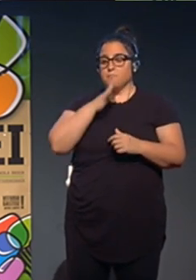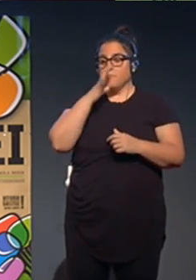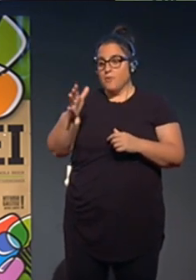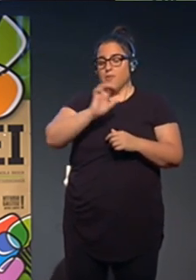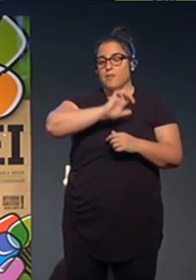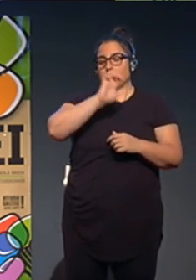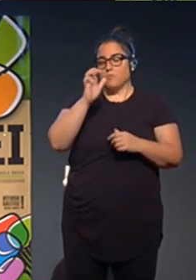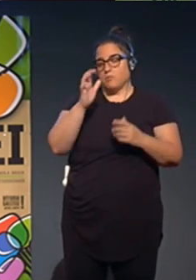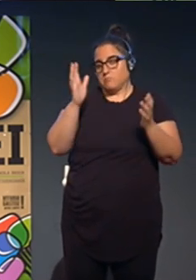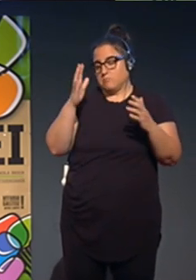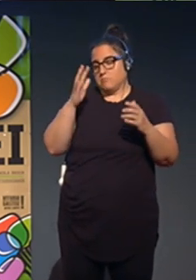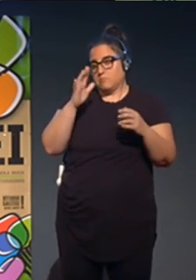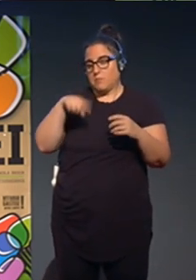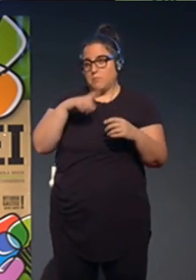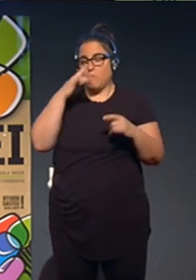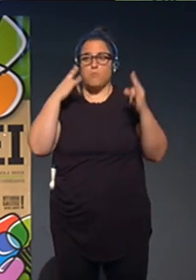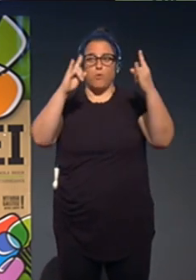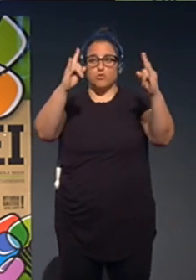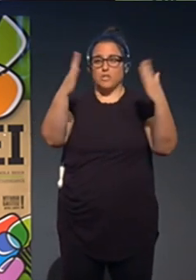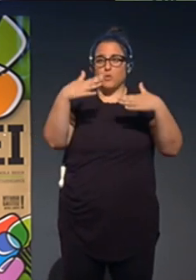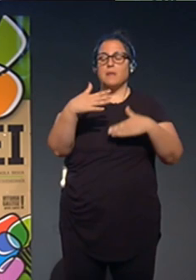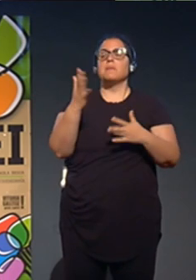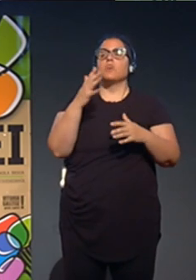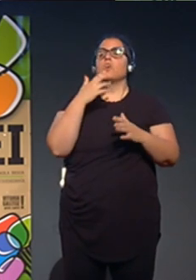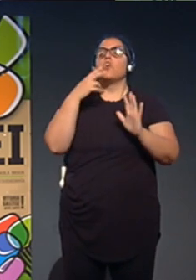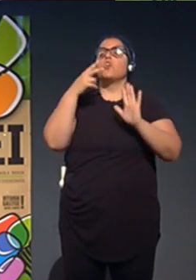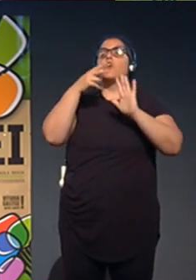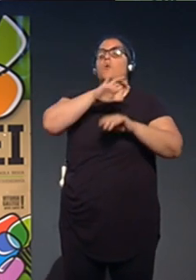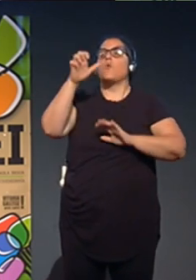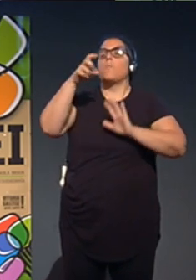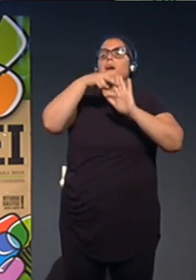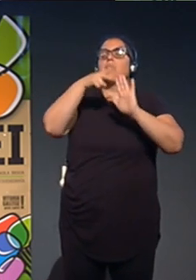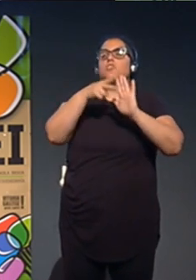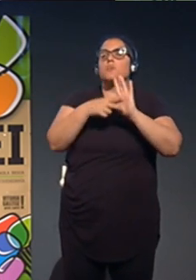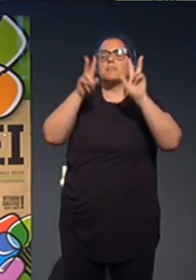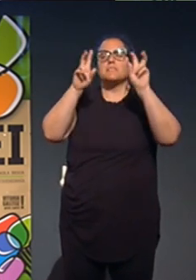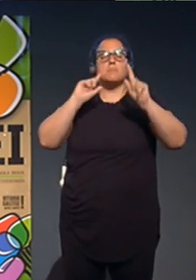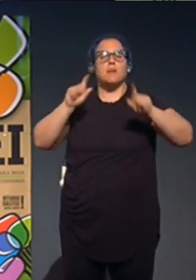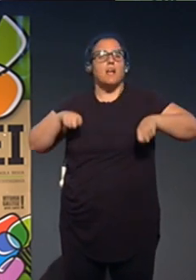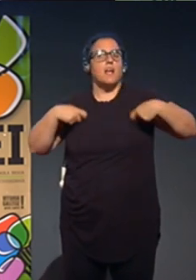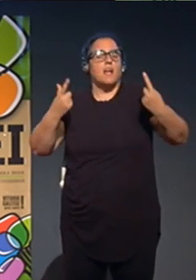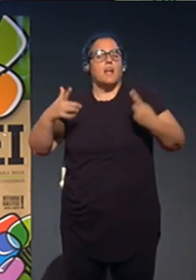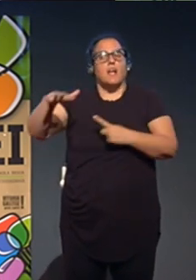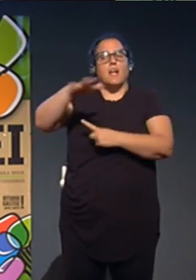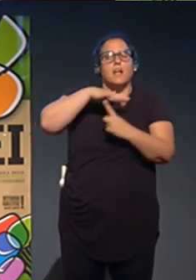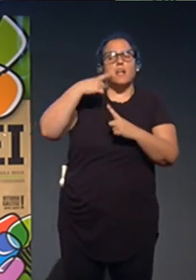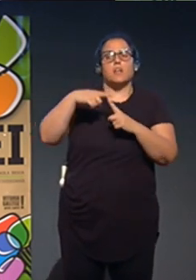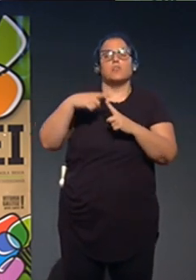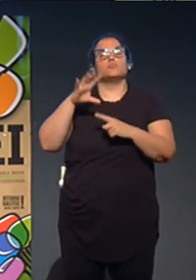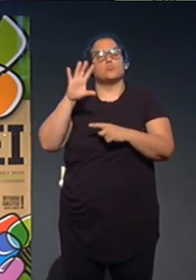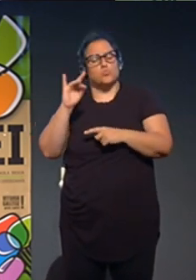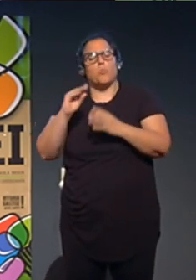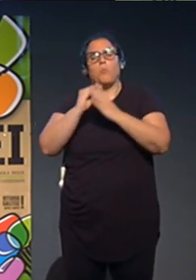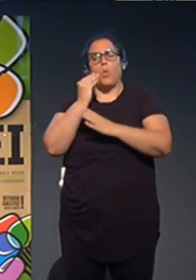serie aparte que no hay bosques pero aún así hay una serie de normas eh de medio ambientales que dicen sí hay que producir Cuanto más